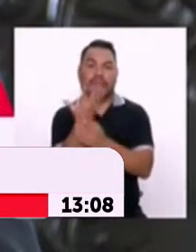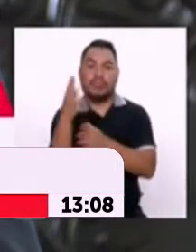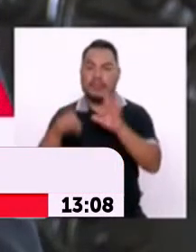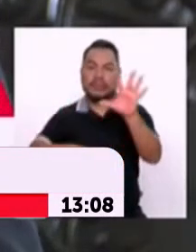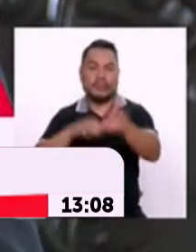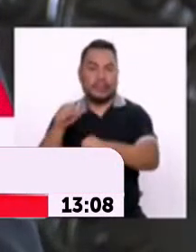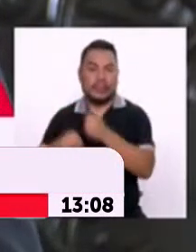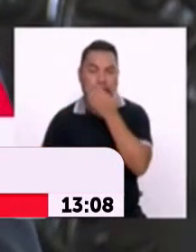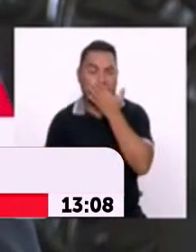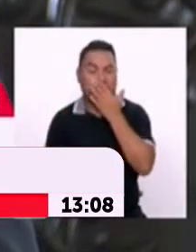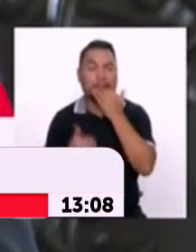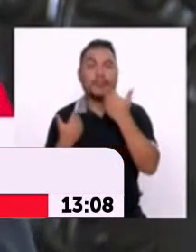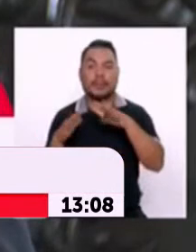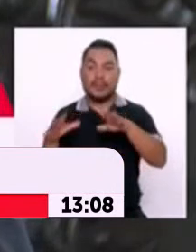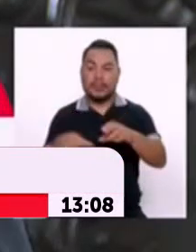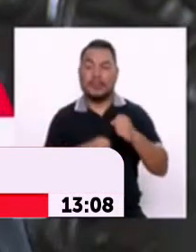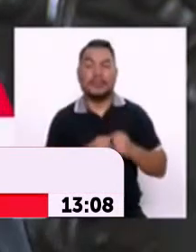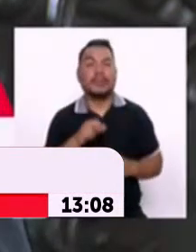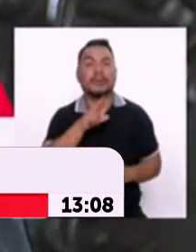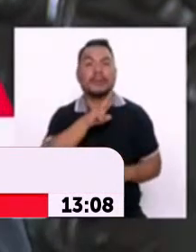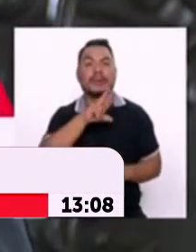decomisado